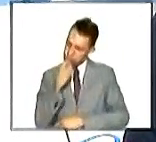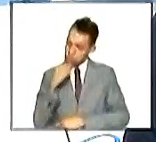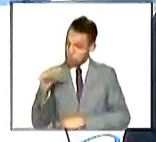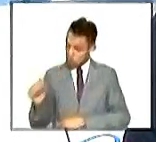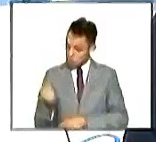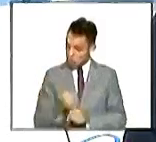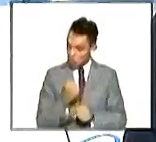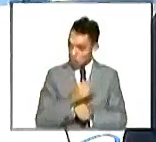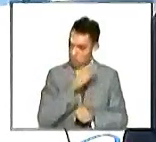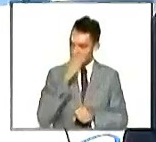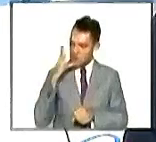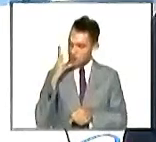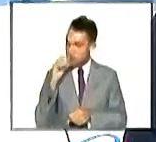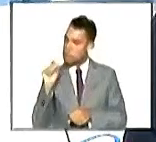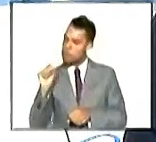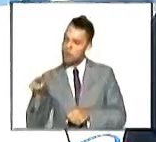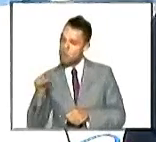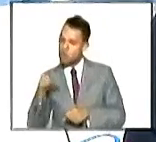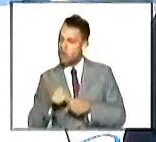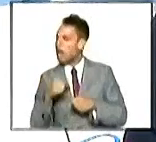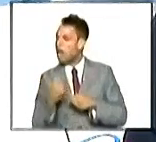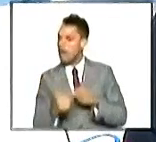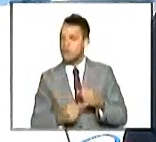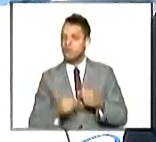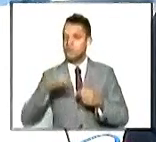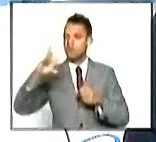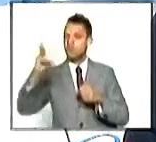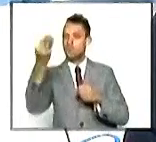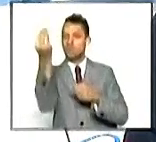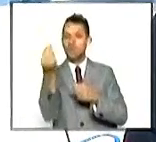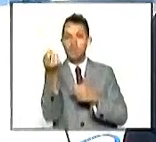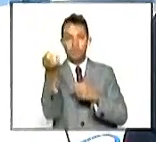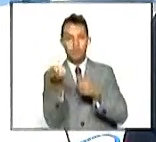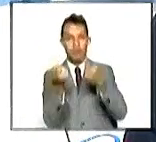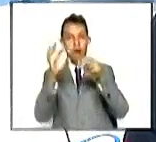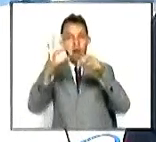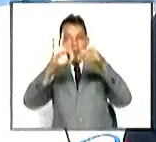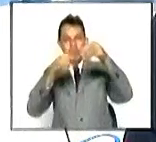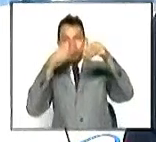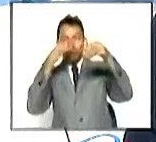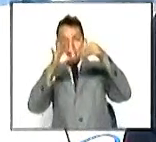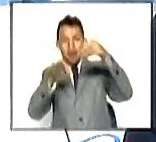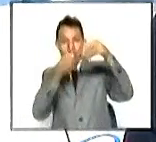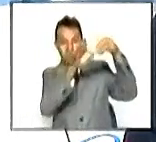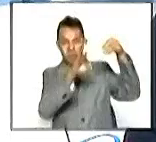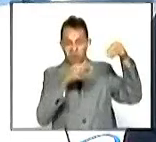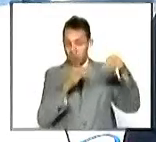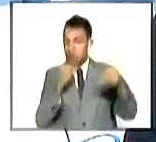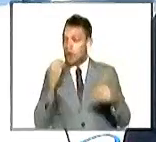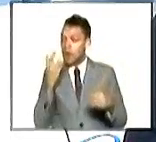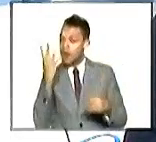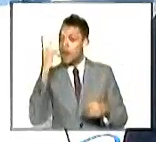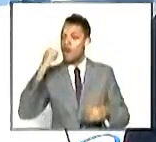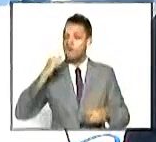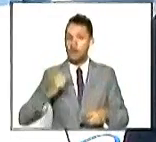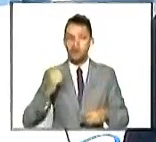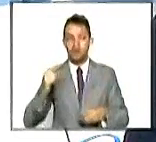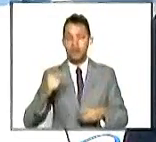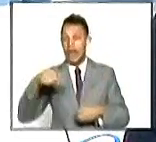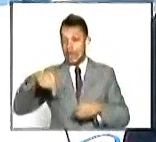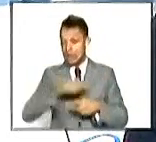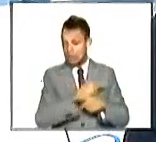Y yo le dije, ¿qué cultivo? Y me dijo, cultivo uvas. Y yo le dije, yo necesito hacer unos exámenes. Y me dijo, yo no puedo la otra